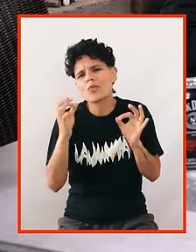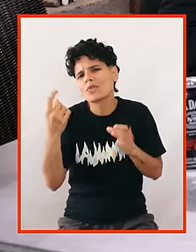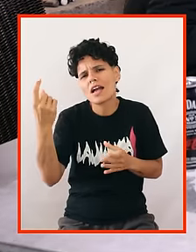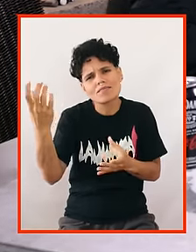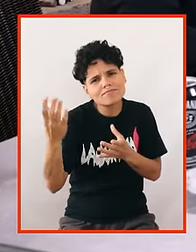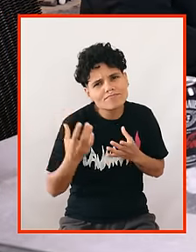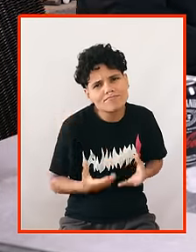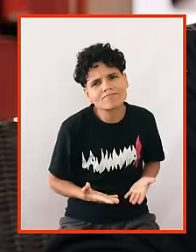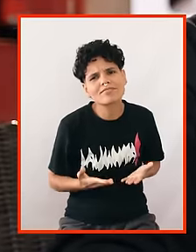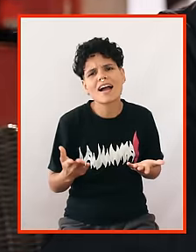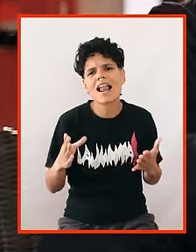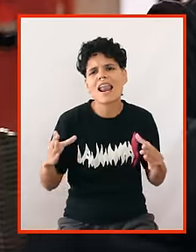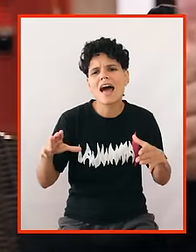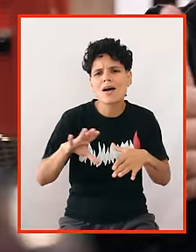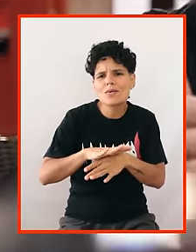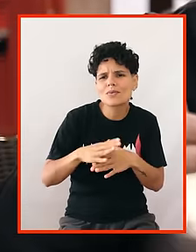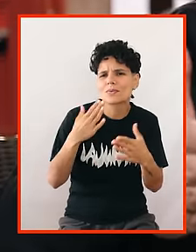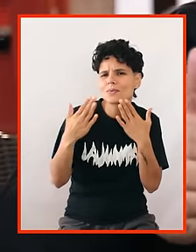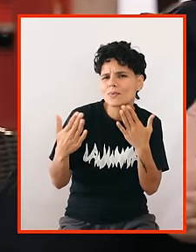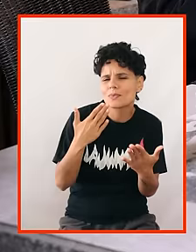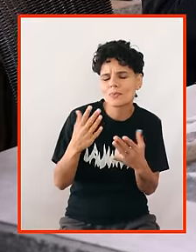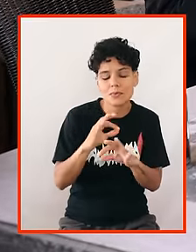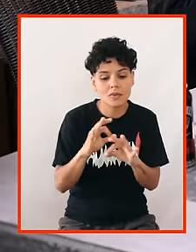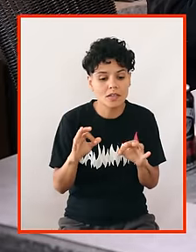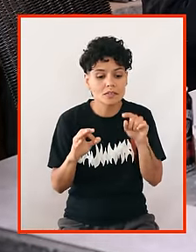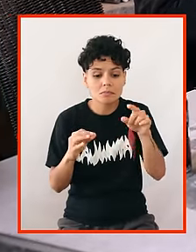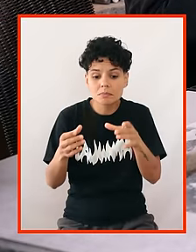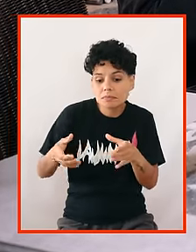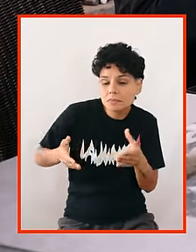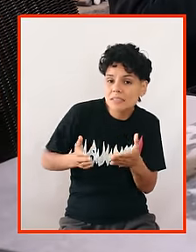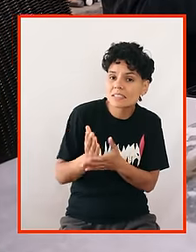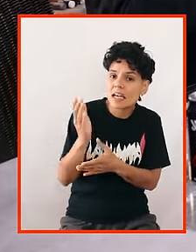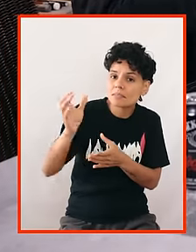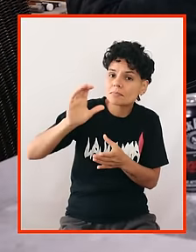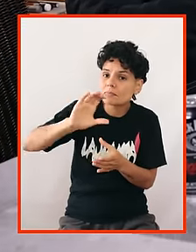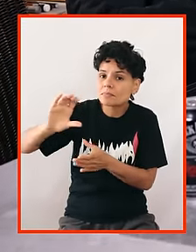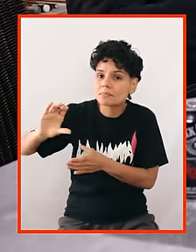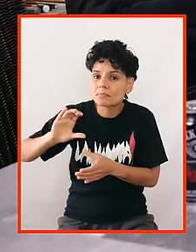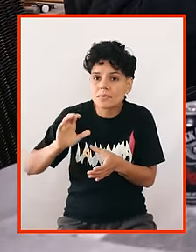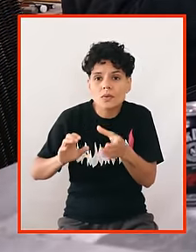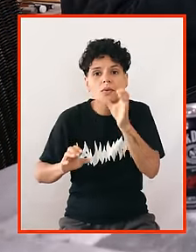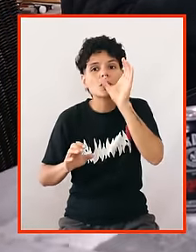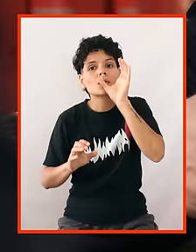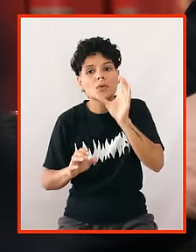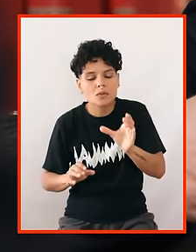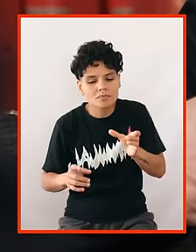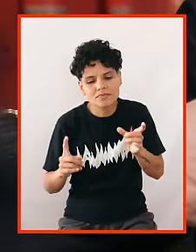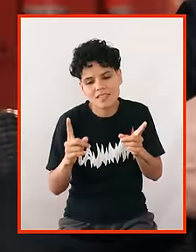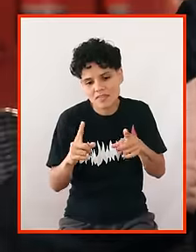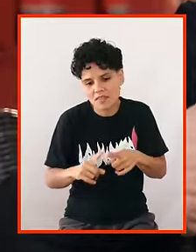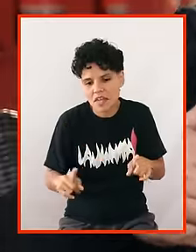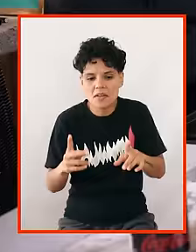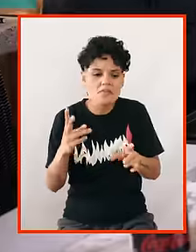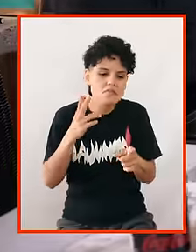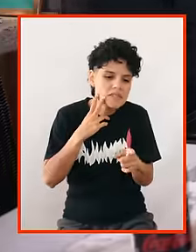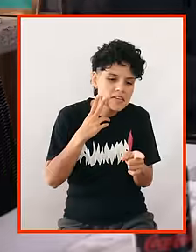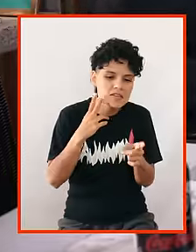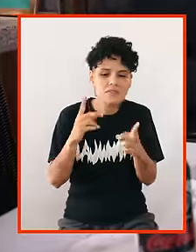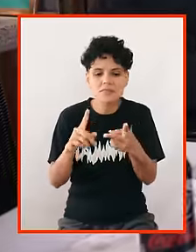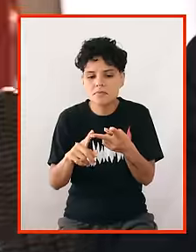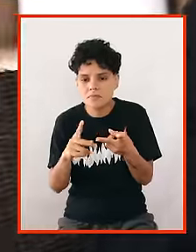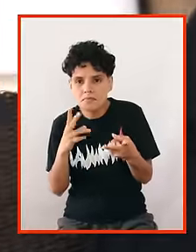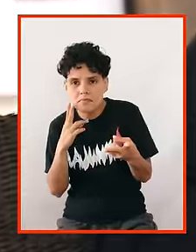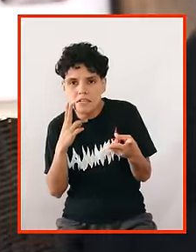súper egoísta, es lo que pensamos. Y bueno, vamos a servirnos aquí una cosita, porque esto de aquí es bien diferente. Veo que muchas están con vinito y vamos